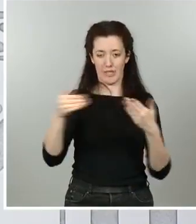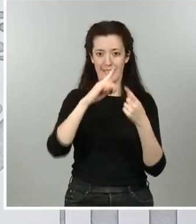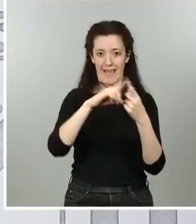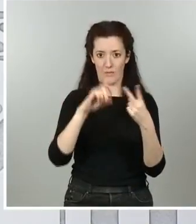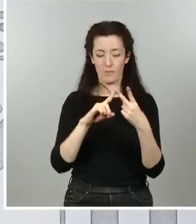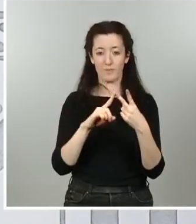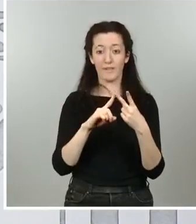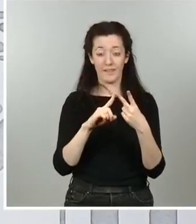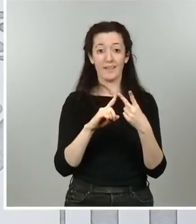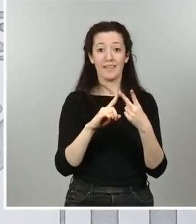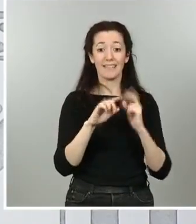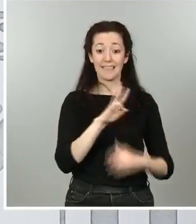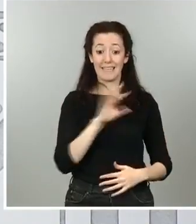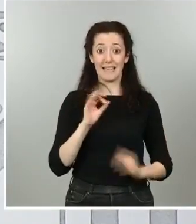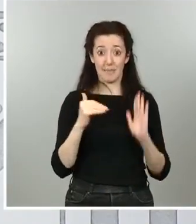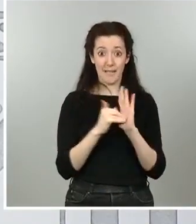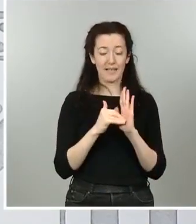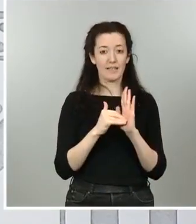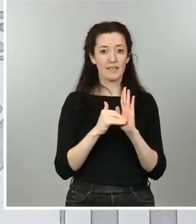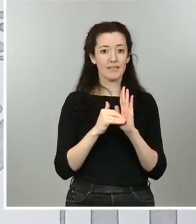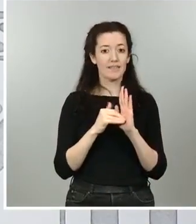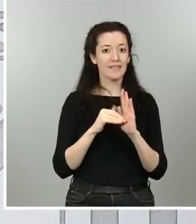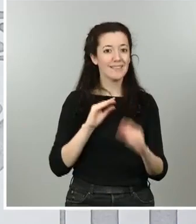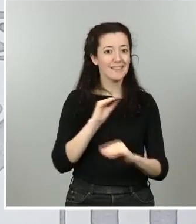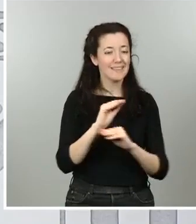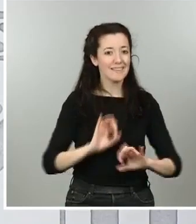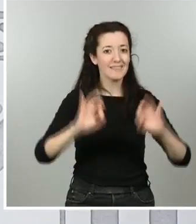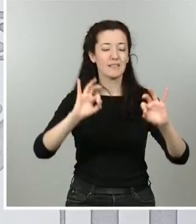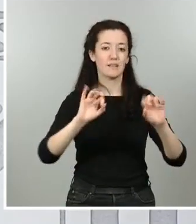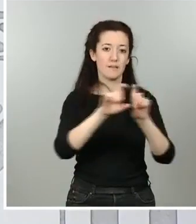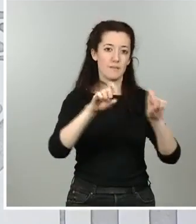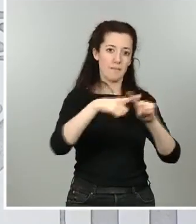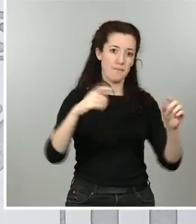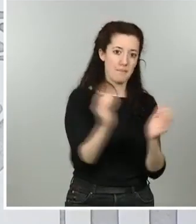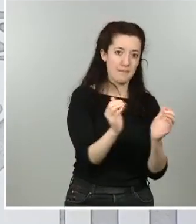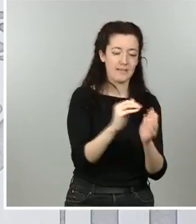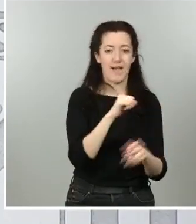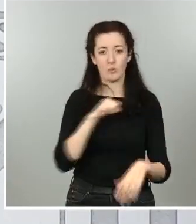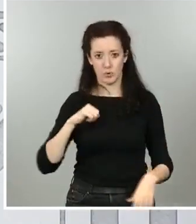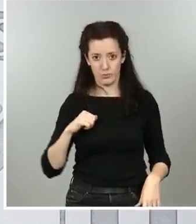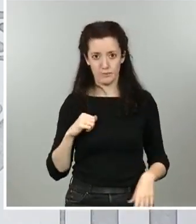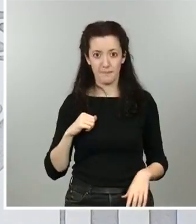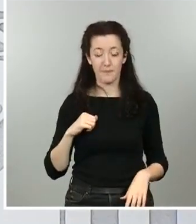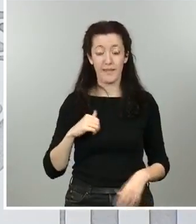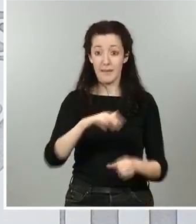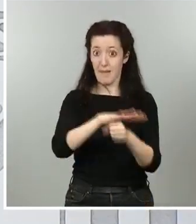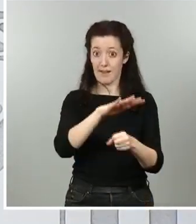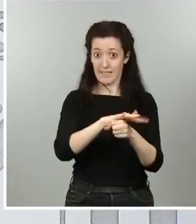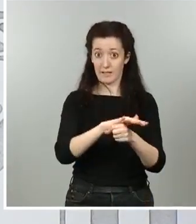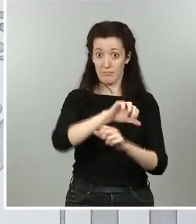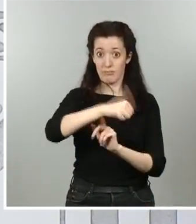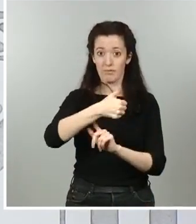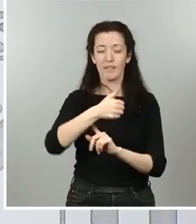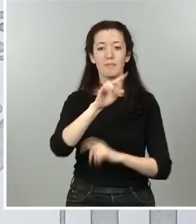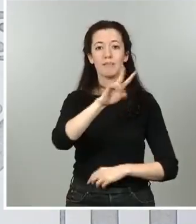30.000 millones se han reservado para pymes y autónomos. Este nuevo tramo, que se aprobará el martes, contará con